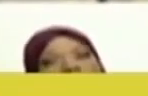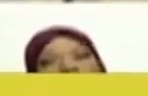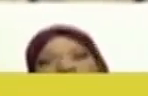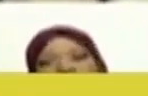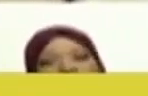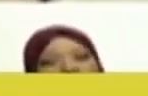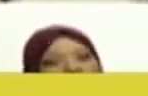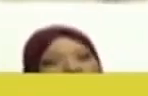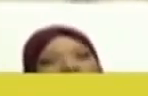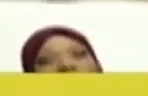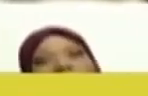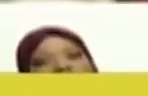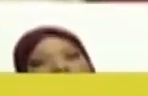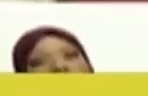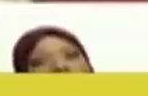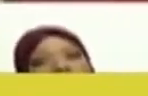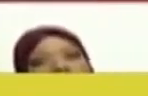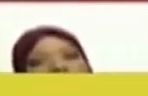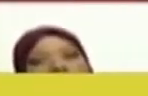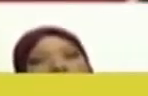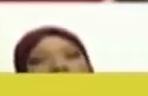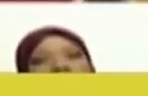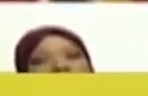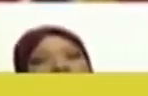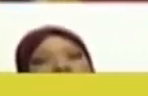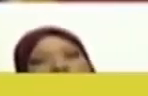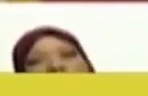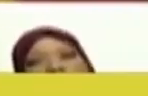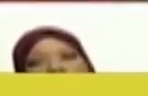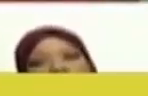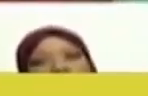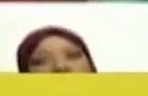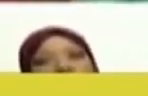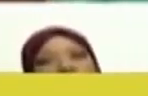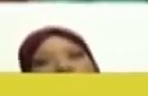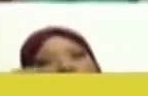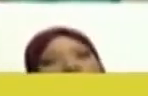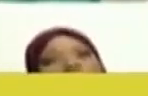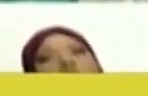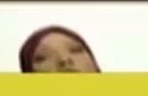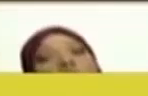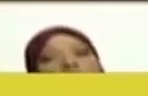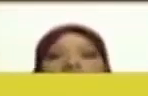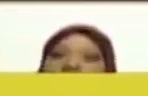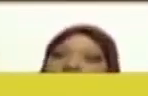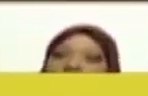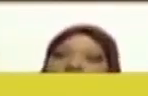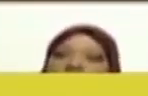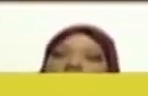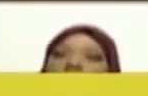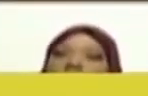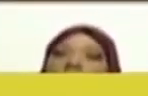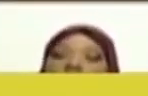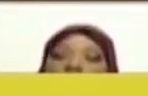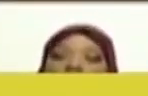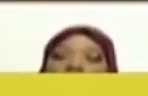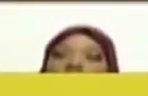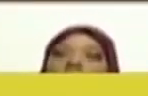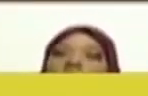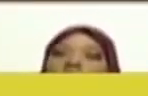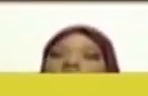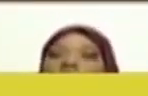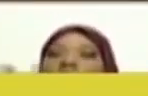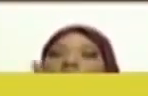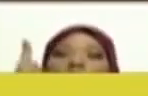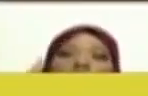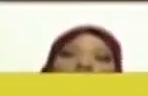protagonizado una actuación hostil en contra del pueblo y en contra del territorio de la República